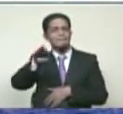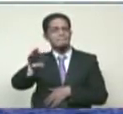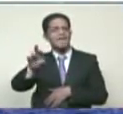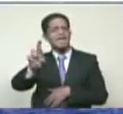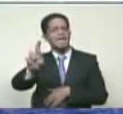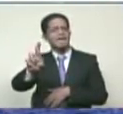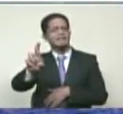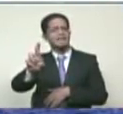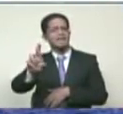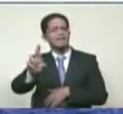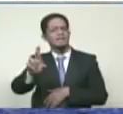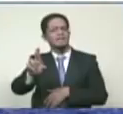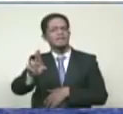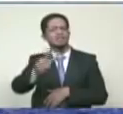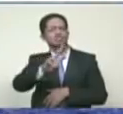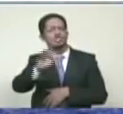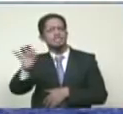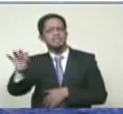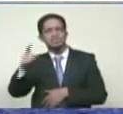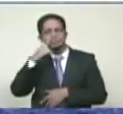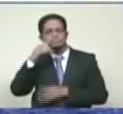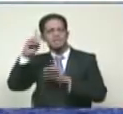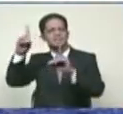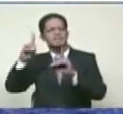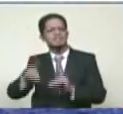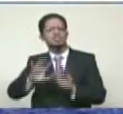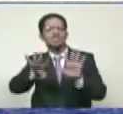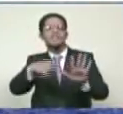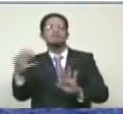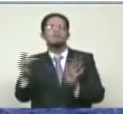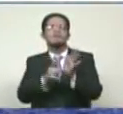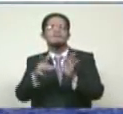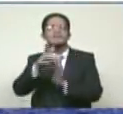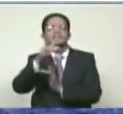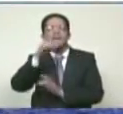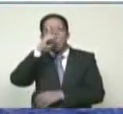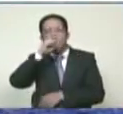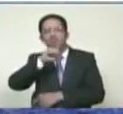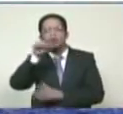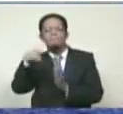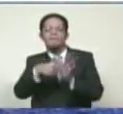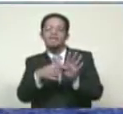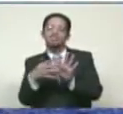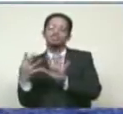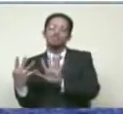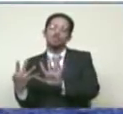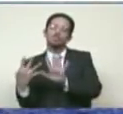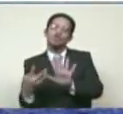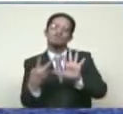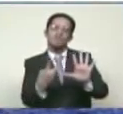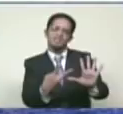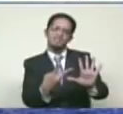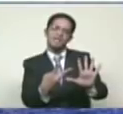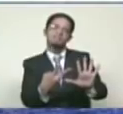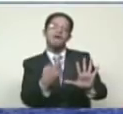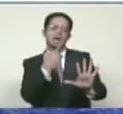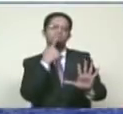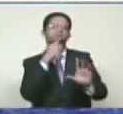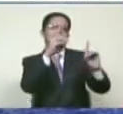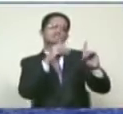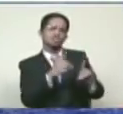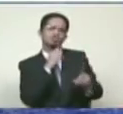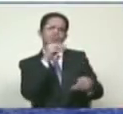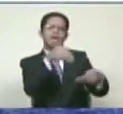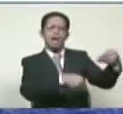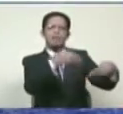decidió el 19 de abril del año 1997 ir por el camino electoral,